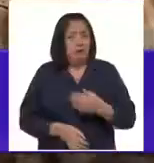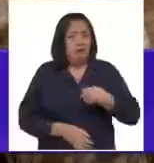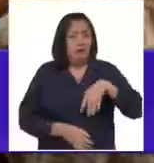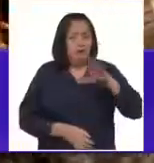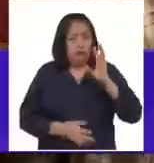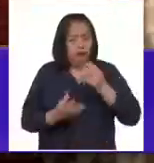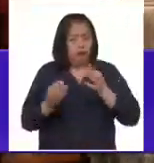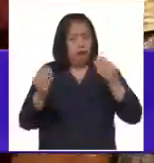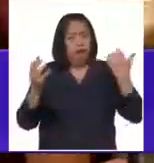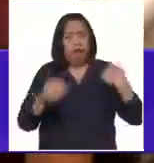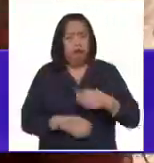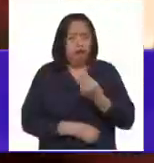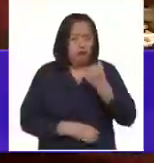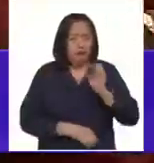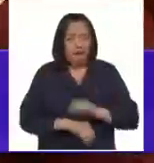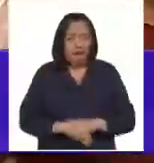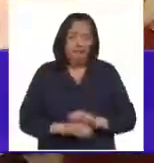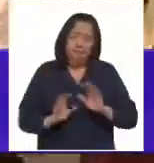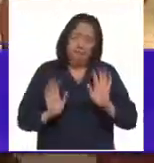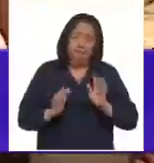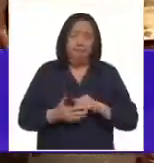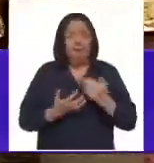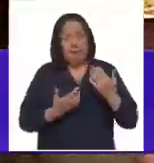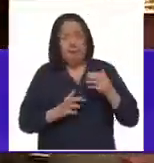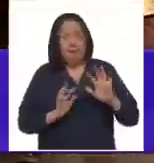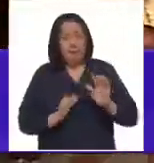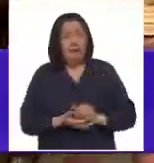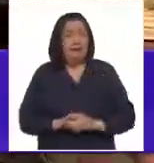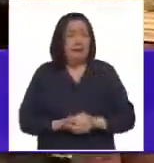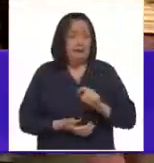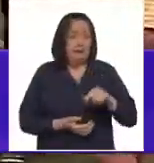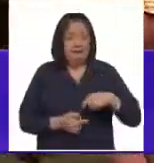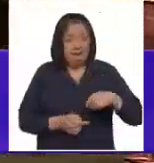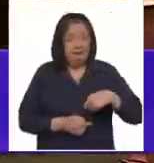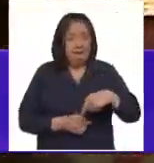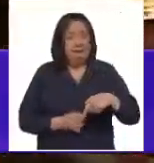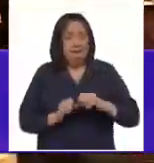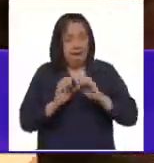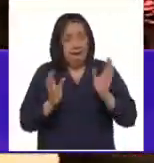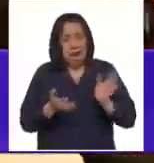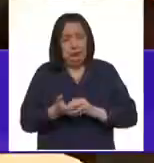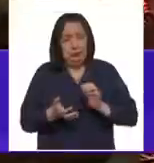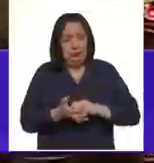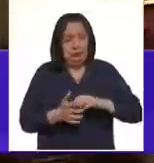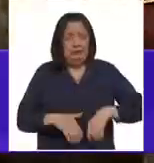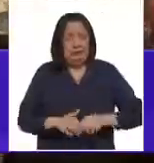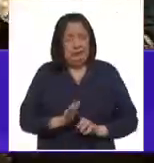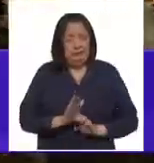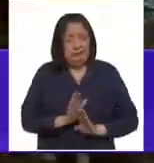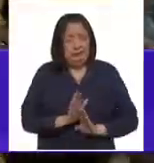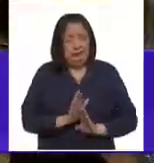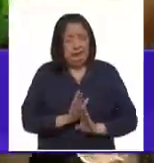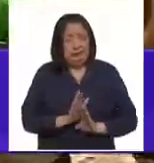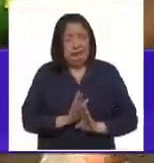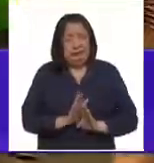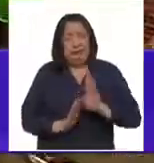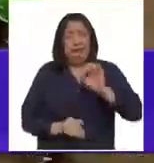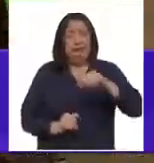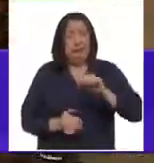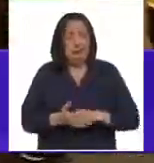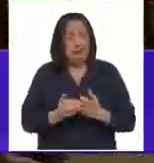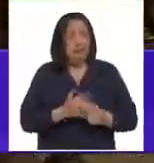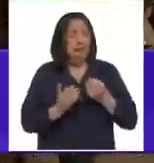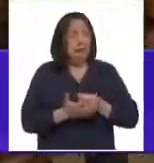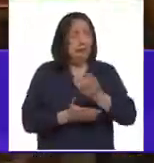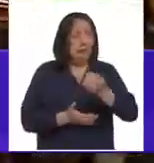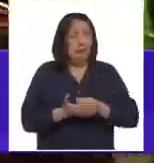Fátima, millonarias. Que, bueno, vamos a esperar en realidad que estos días se repunte la economía, que empiecen, pues, a hacer las compras, ya